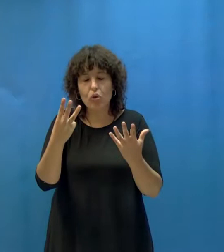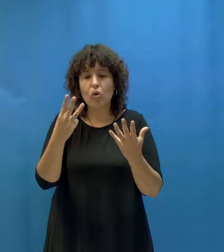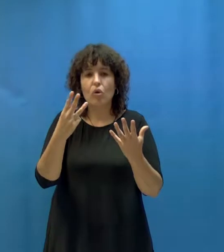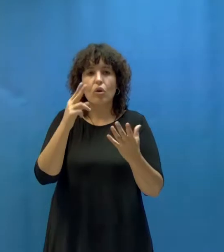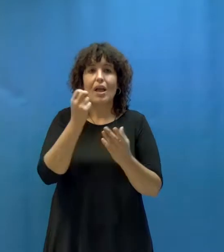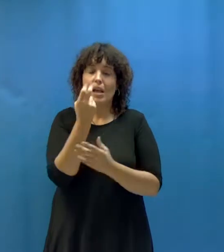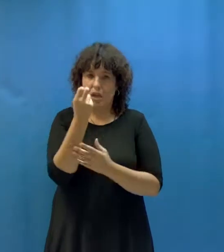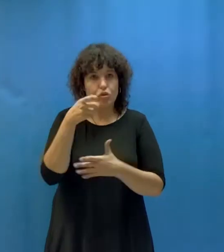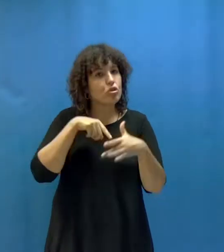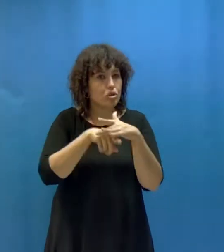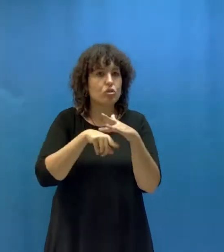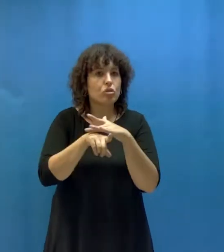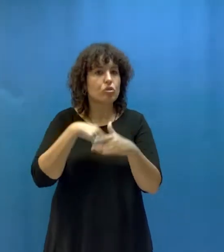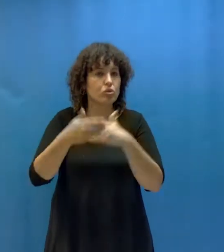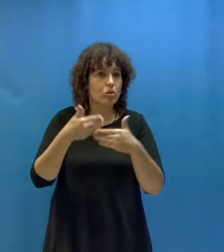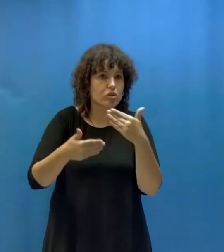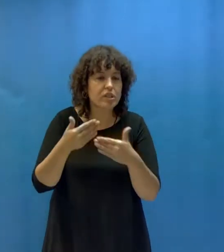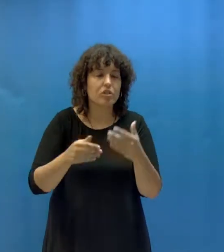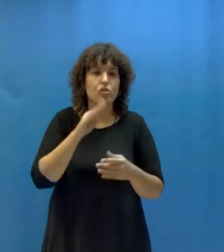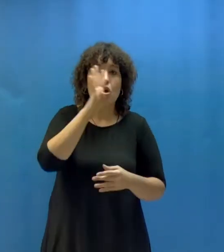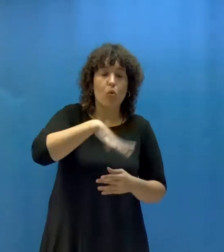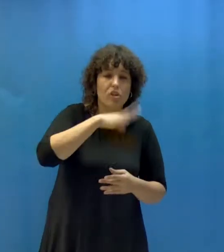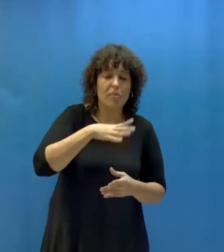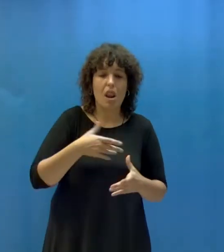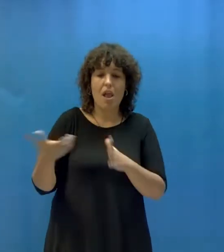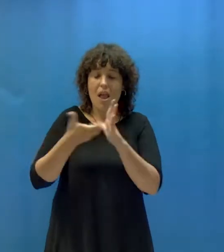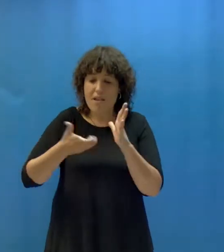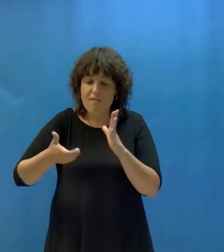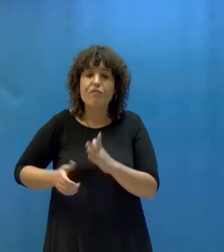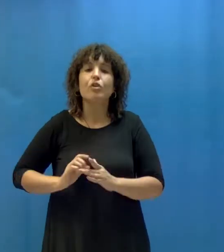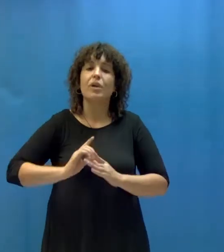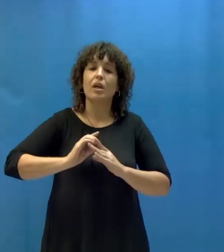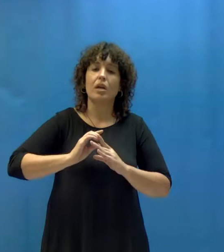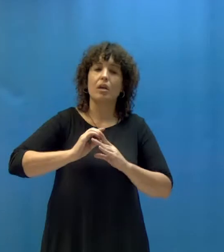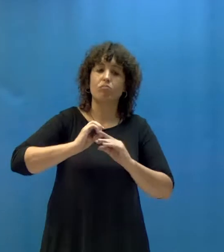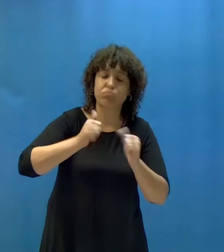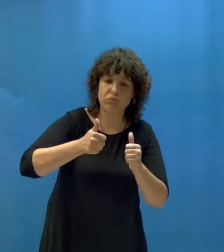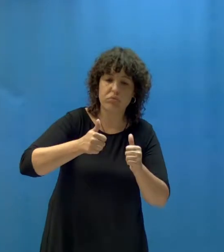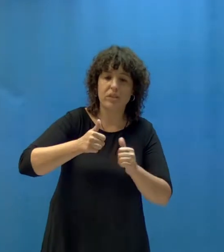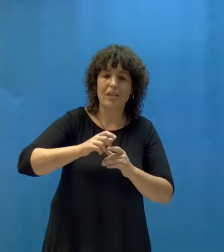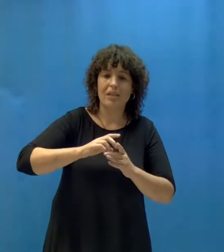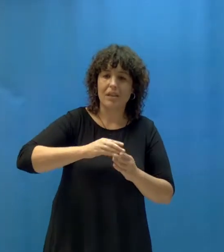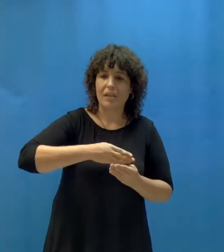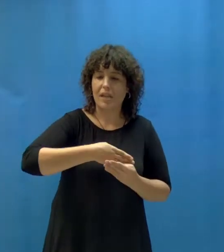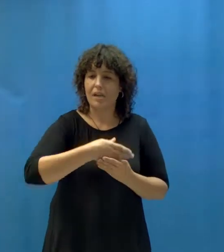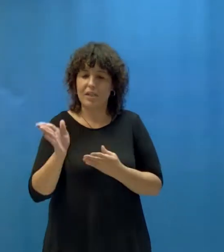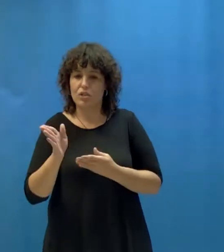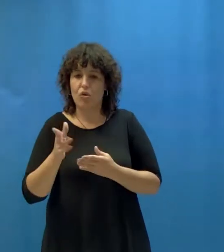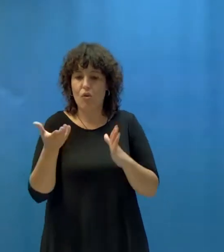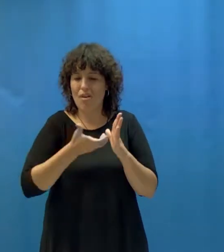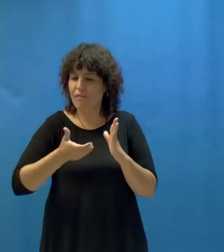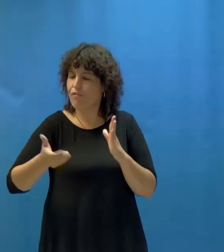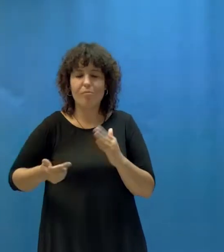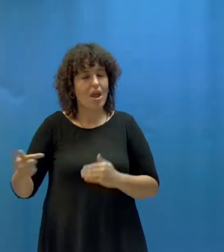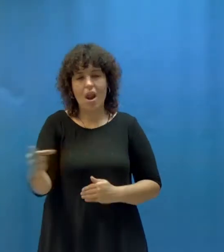tramitar, 4.000 con informe favorable de la Intervención General y el resto con informe